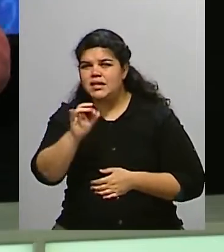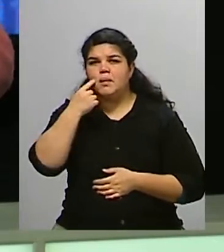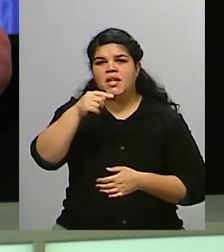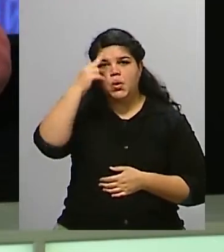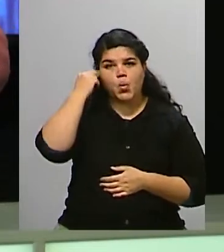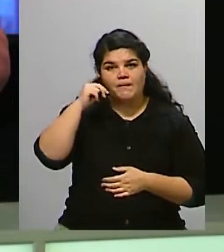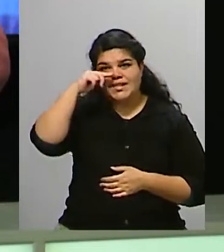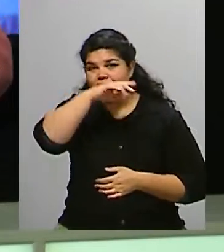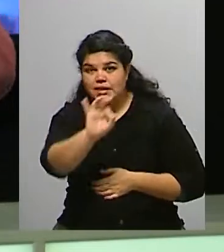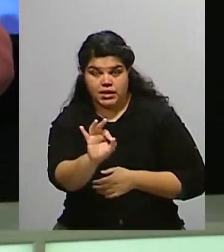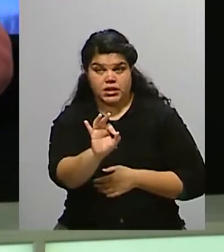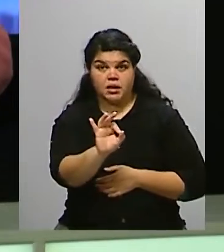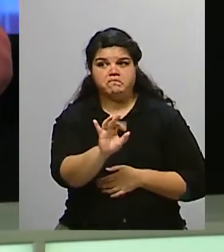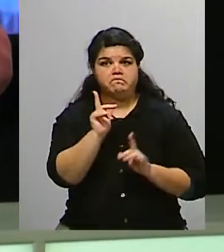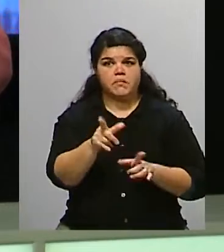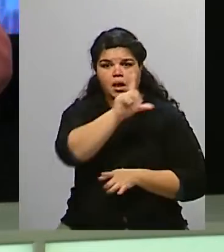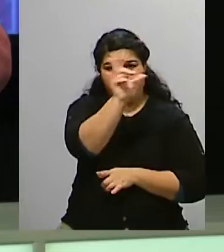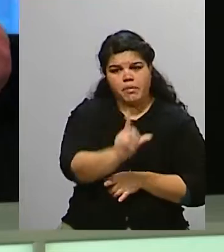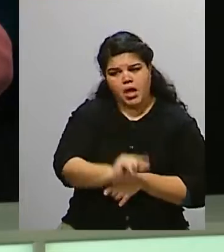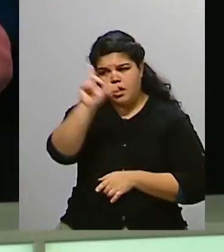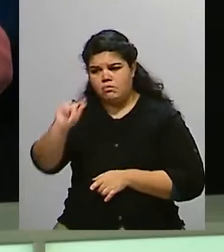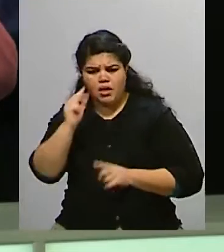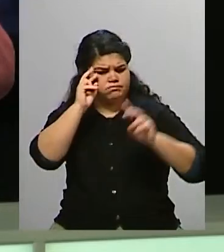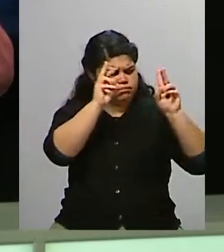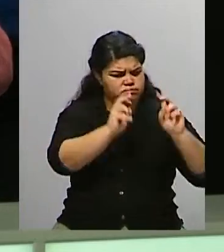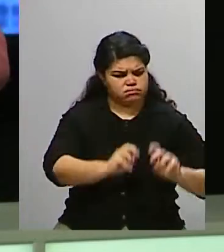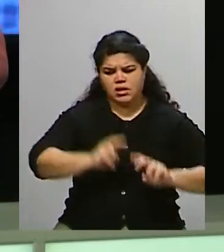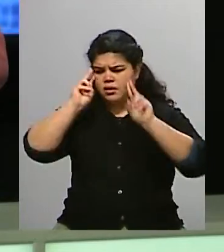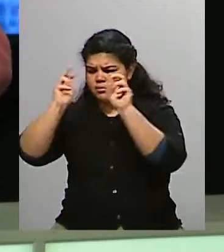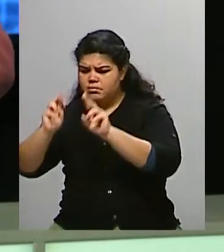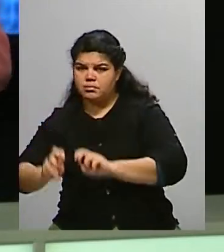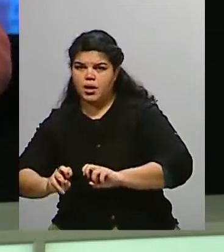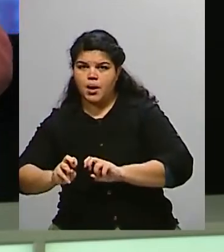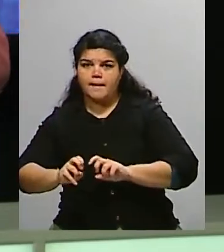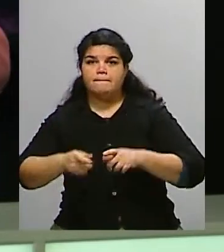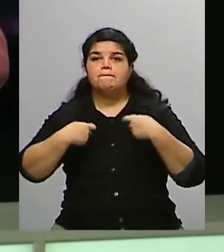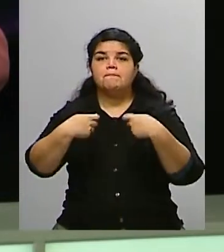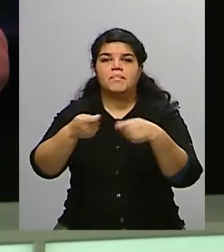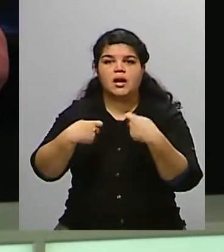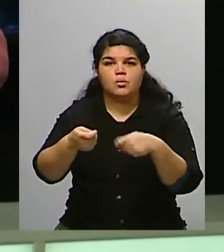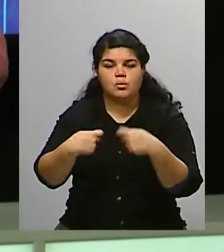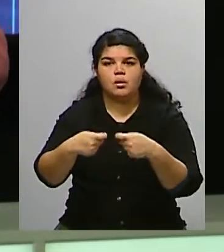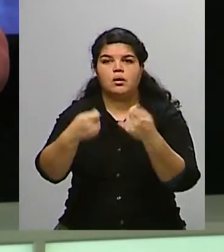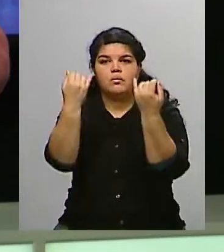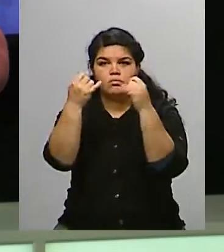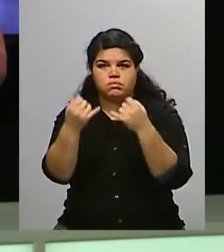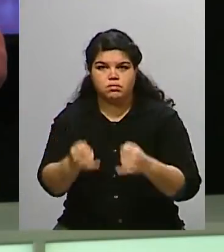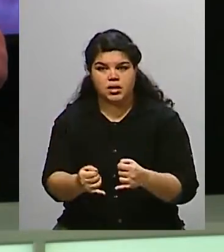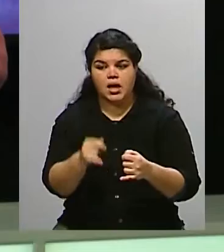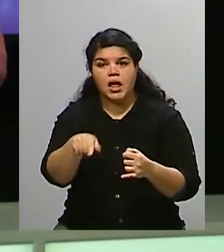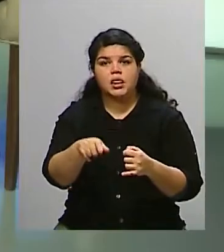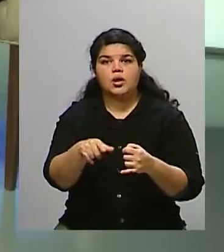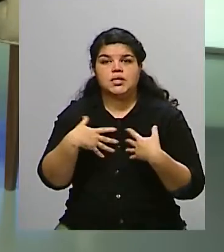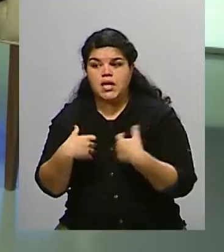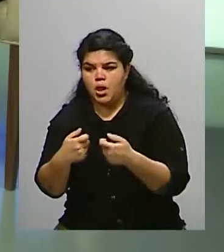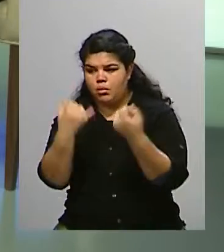los países veían que sus presupuestos que aportaban a los sistemas de salud crecían a un ritmo cíclico como todas las economías, y